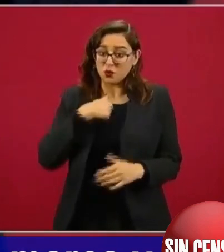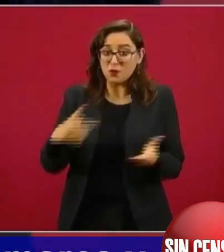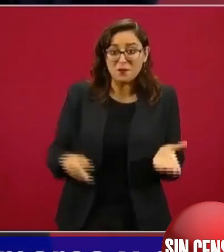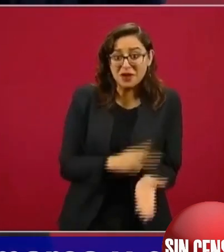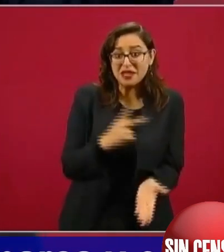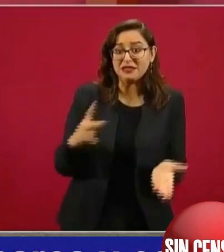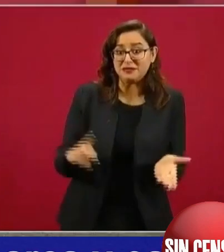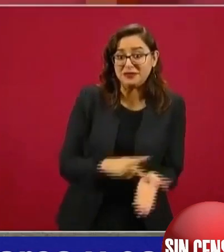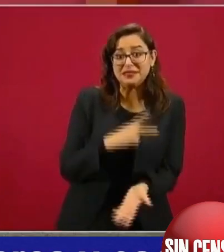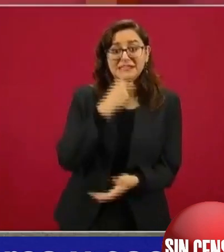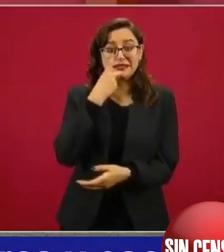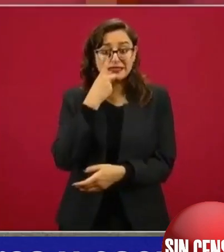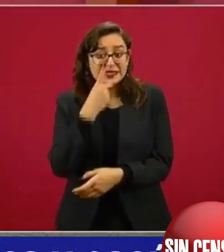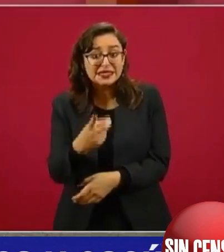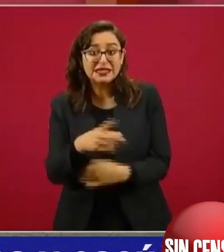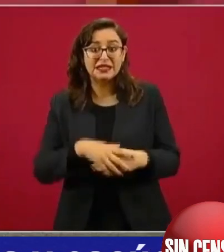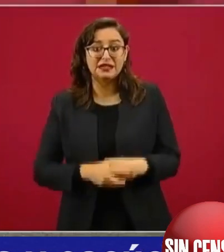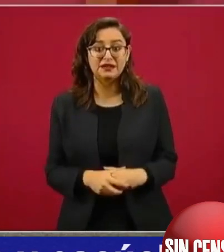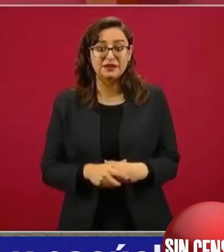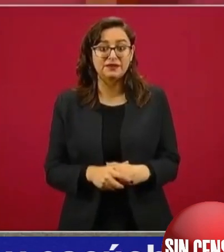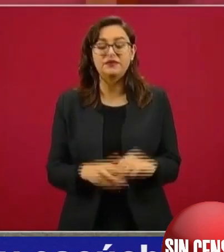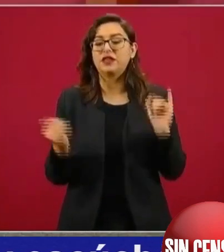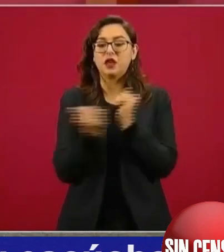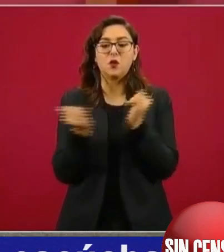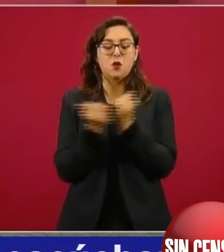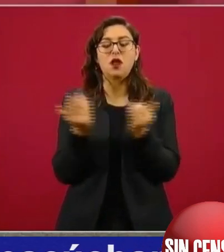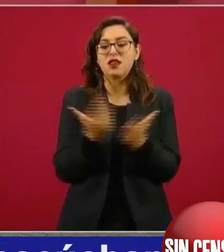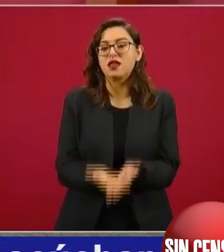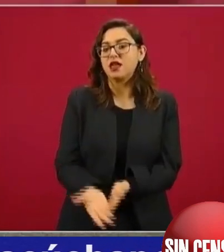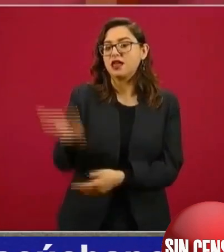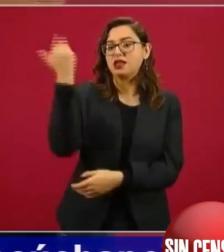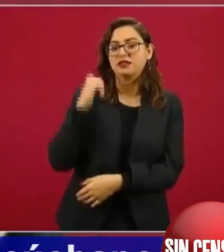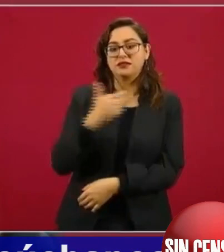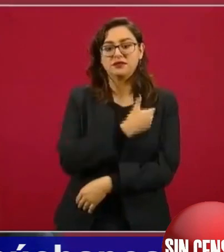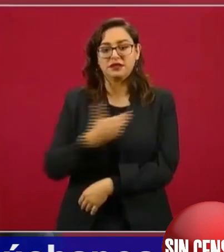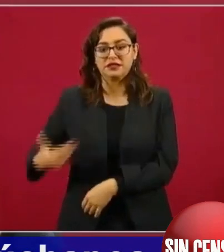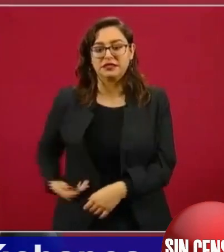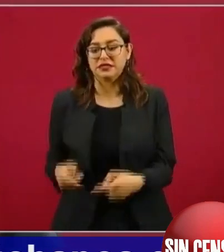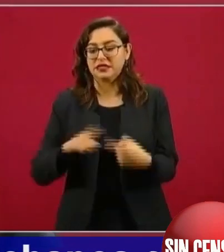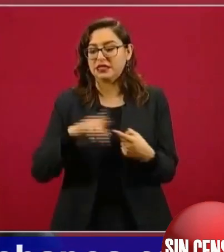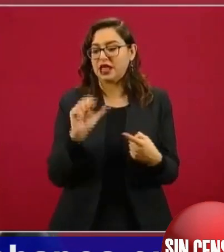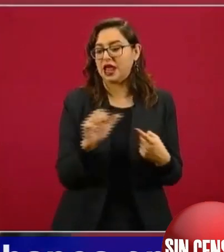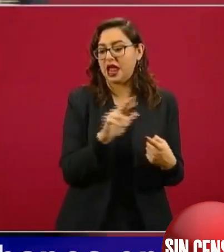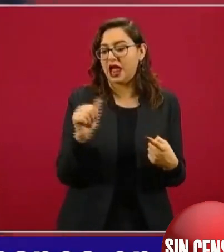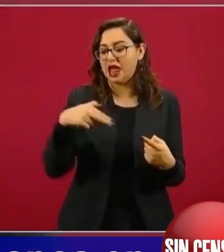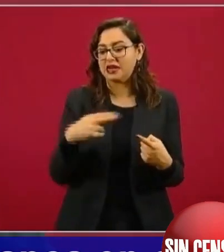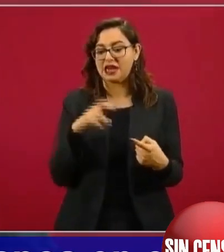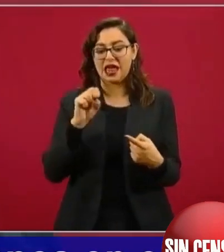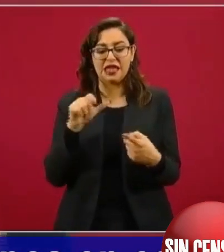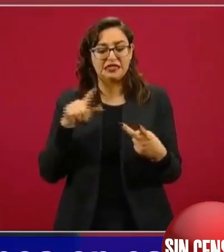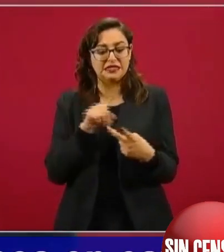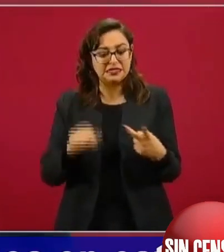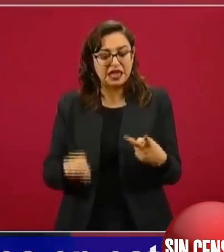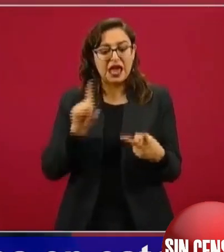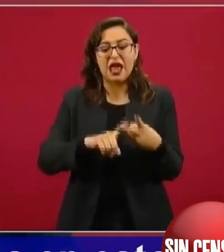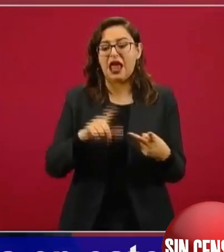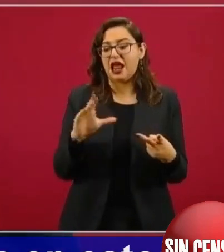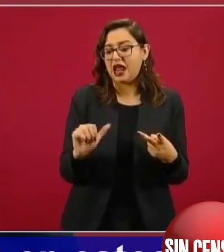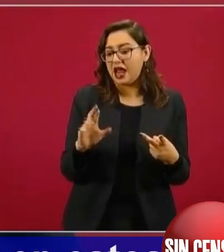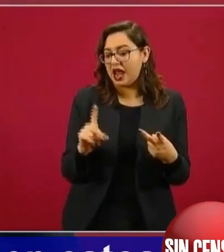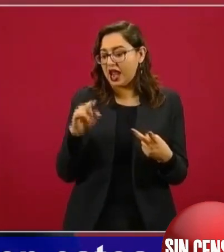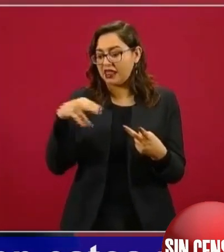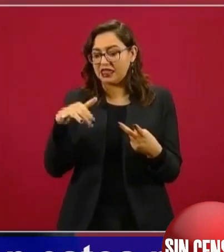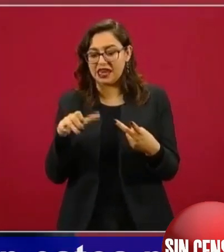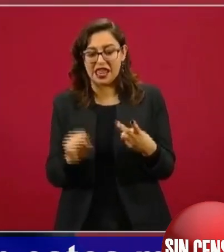Es regresar al espíritu del presidente Carranza, del presidente Lázaro Cárdenas, del presidente Adolfo López Mateos.